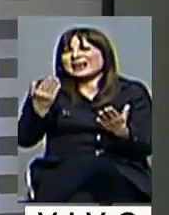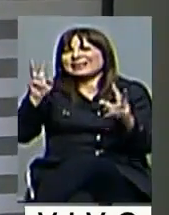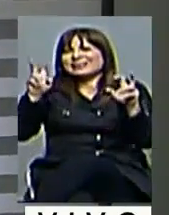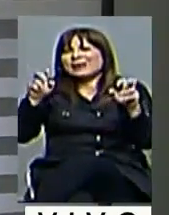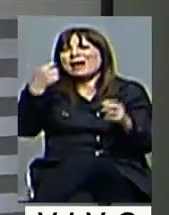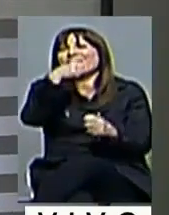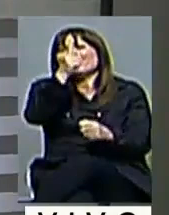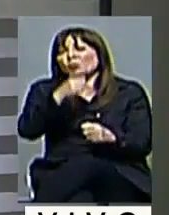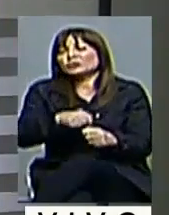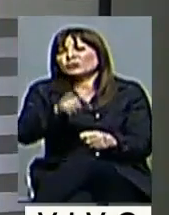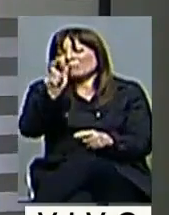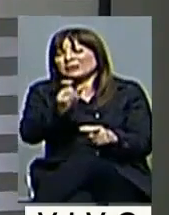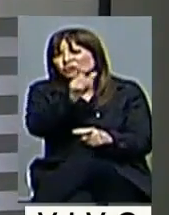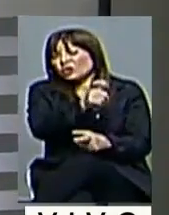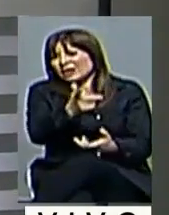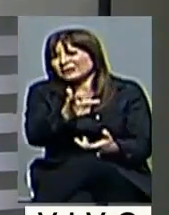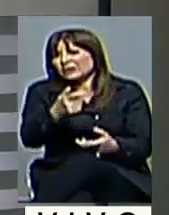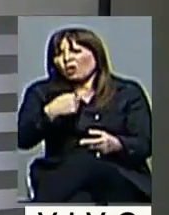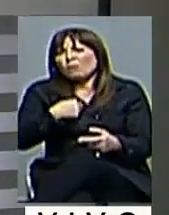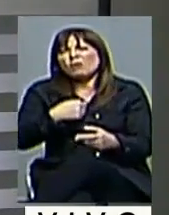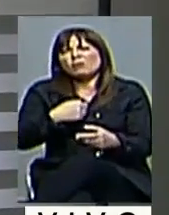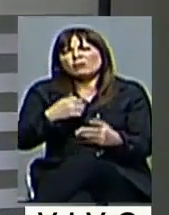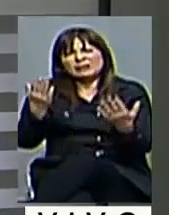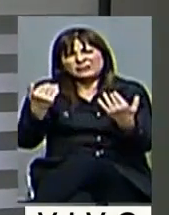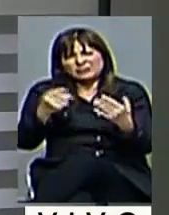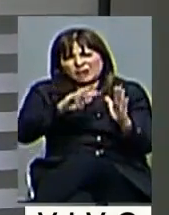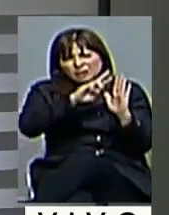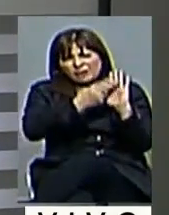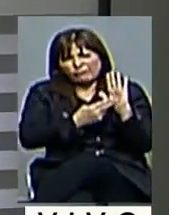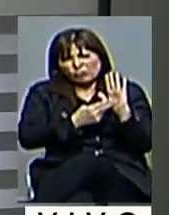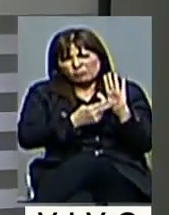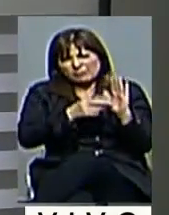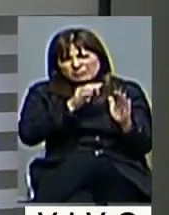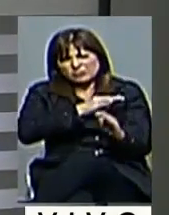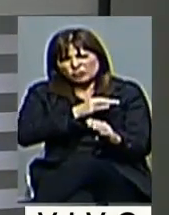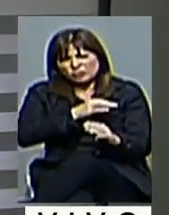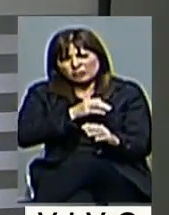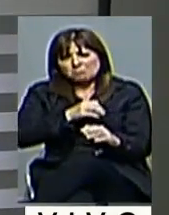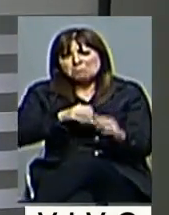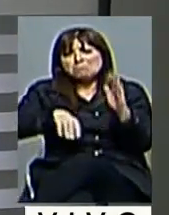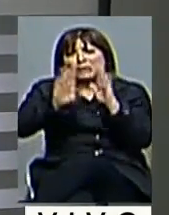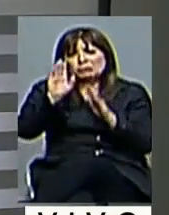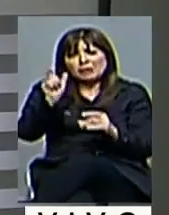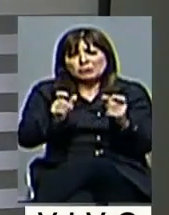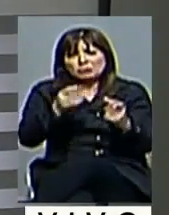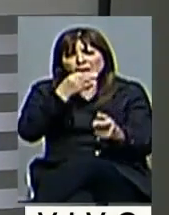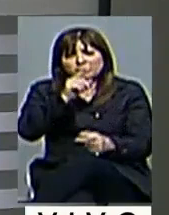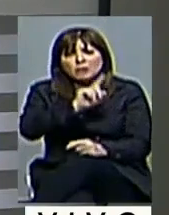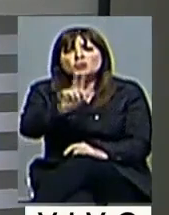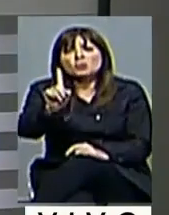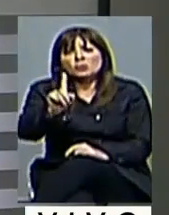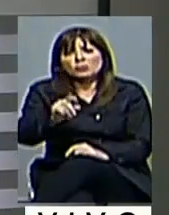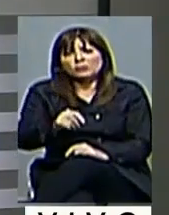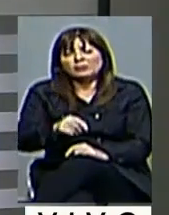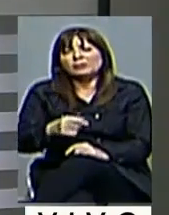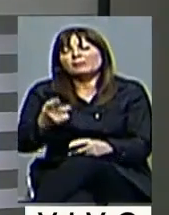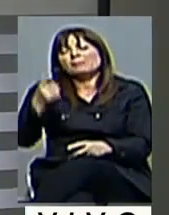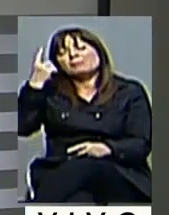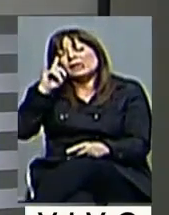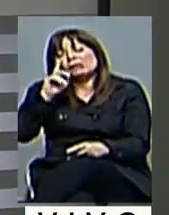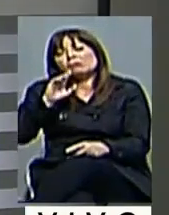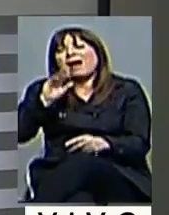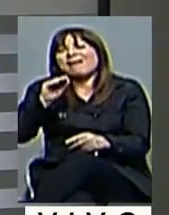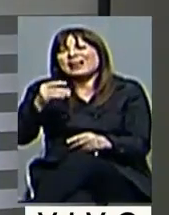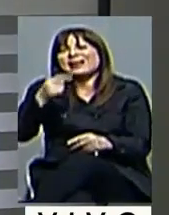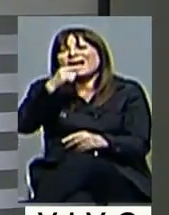de las personas. O sea, ¿qué tan necesaria es la reforma previsional? La gran mayoría de las personas dice que no. Sí, lo que pasa es que tú puedes, primero que todo, podemos hablar de